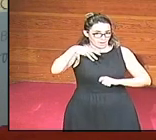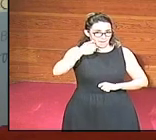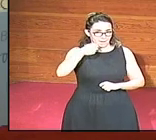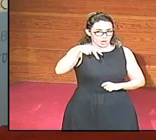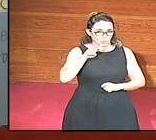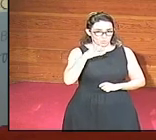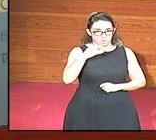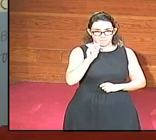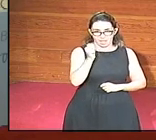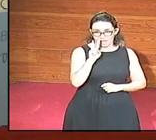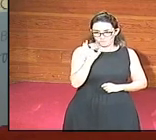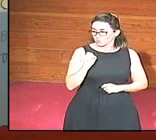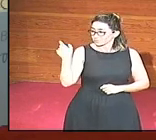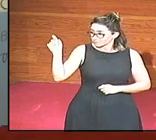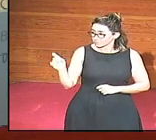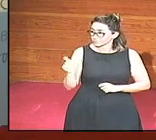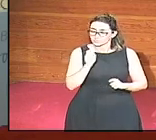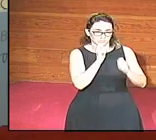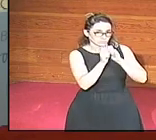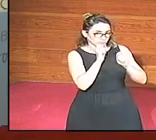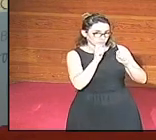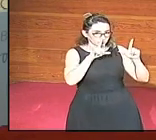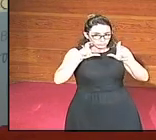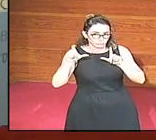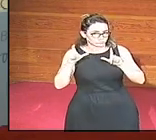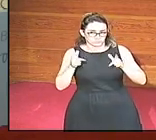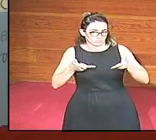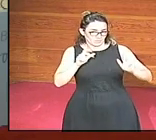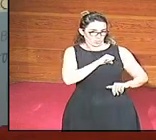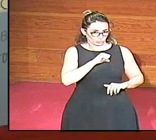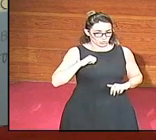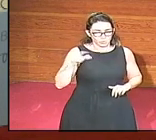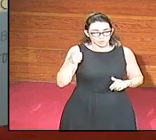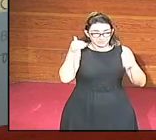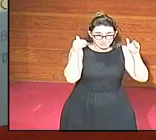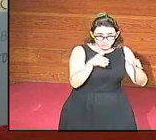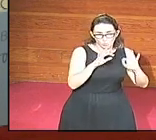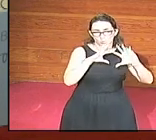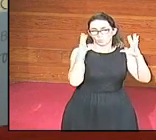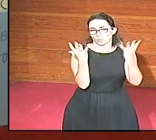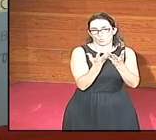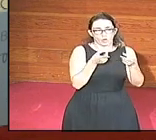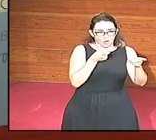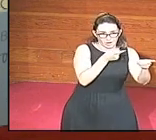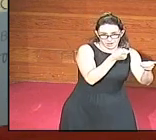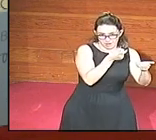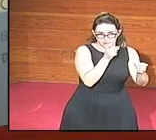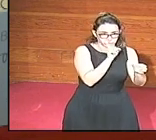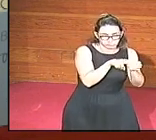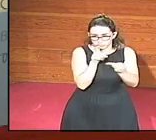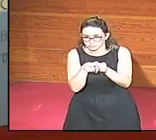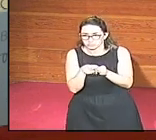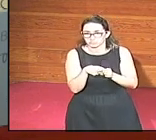Manu trabaja como periodista, fotoperiodista freelance y su trabajo se centra en los conflictos sociales de todo el mundo. Desde 2007 ha